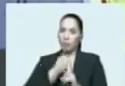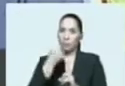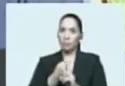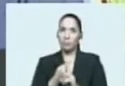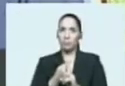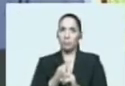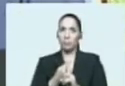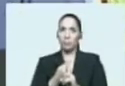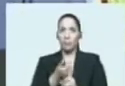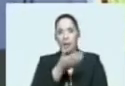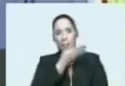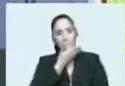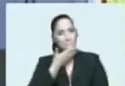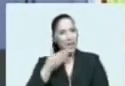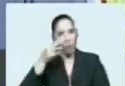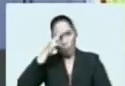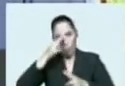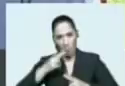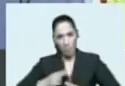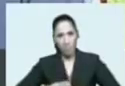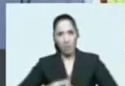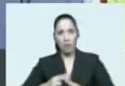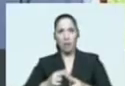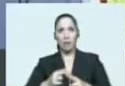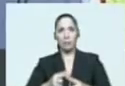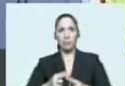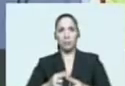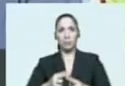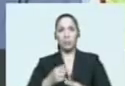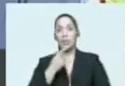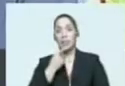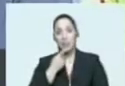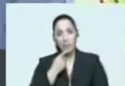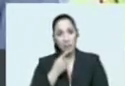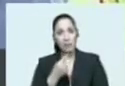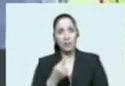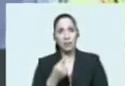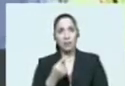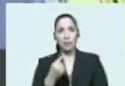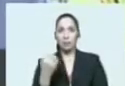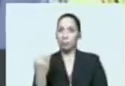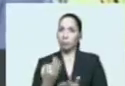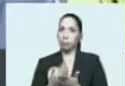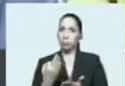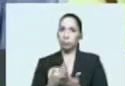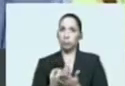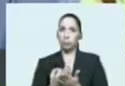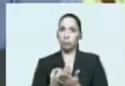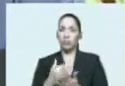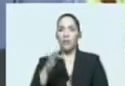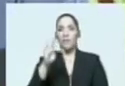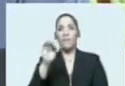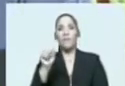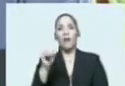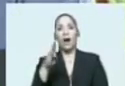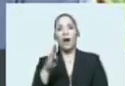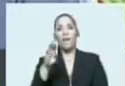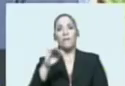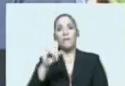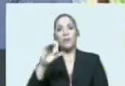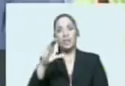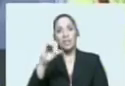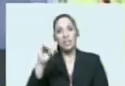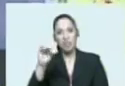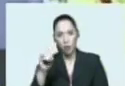el mejor de los homenajes es decir de manera cotidiana a fabricio ojeda a